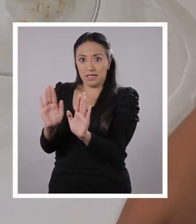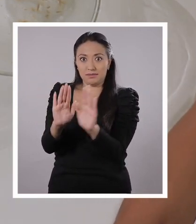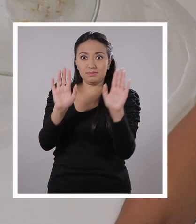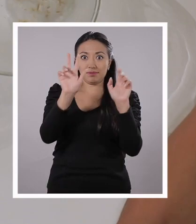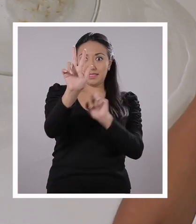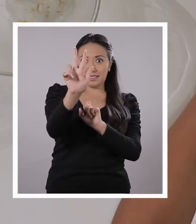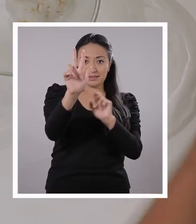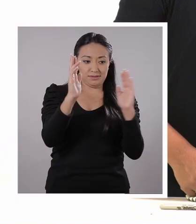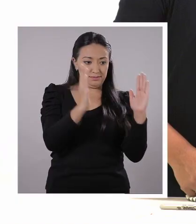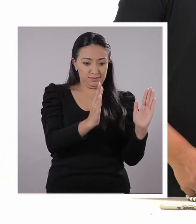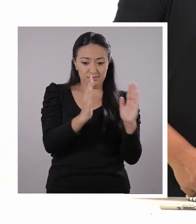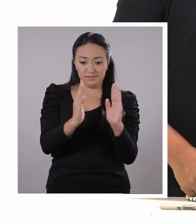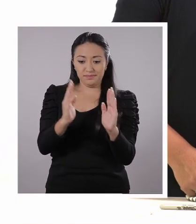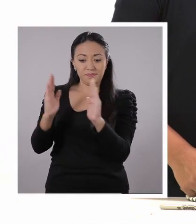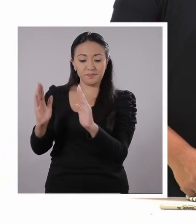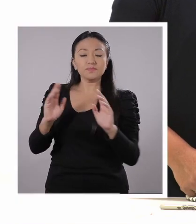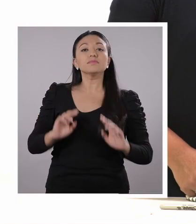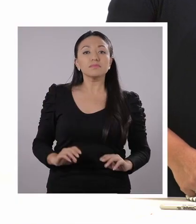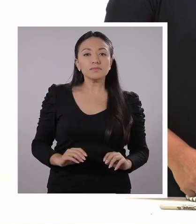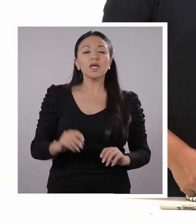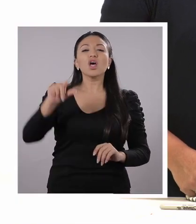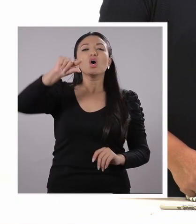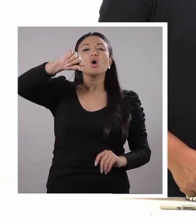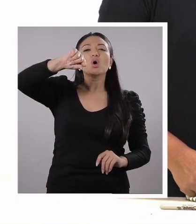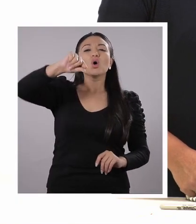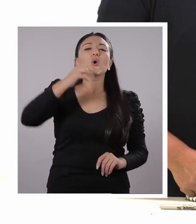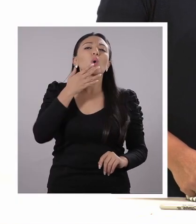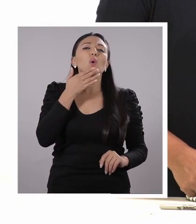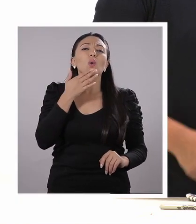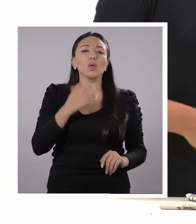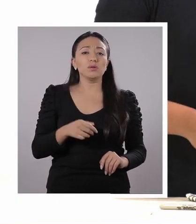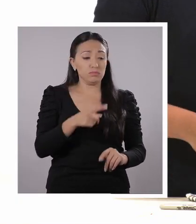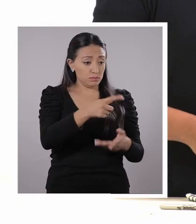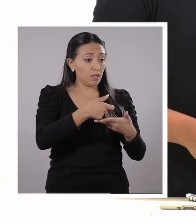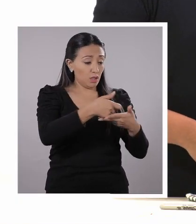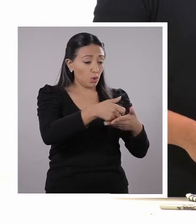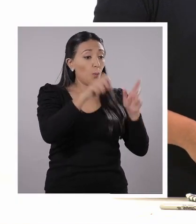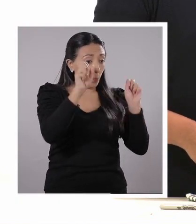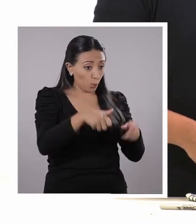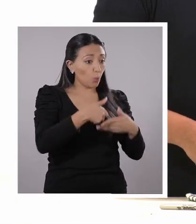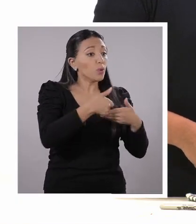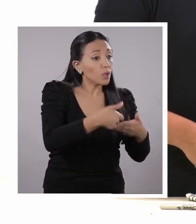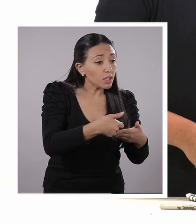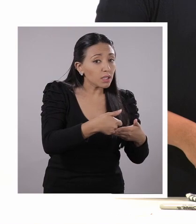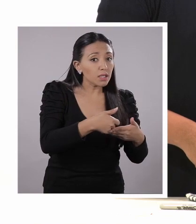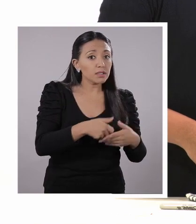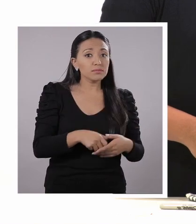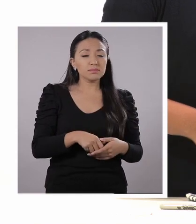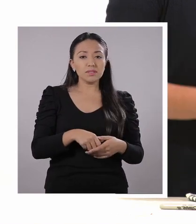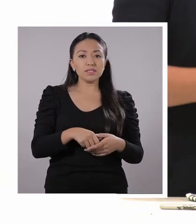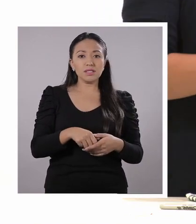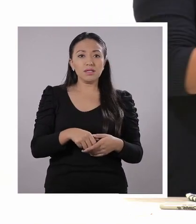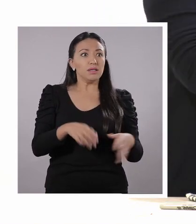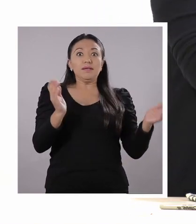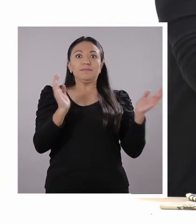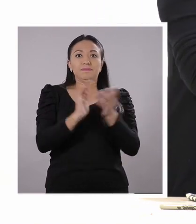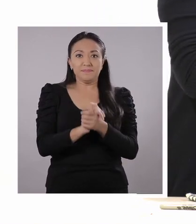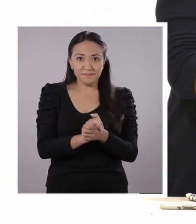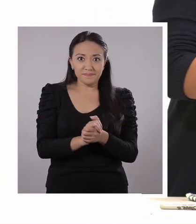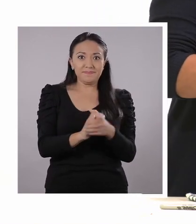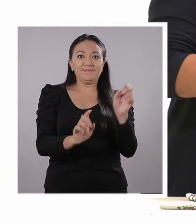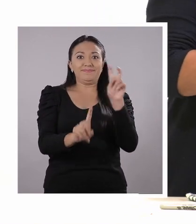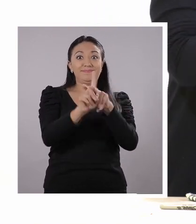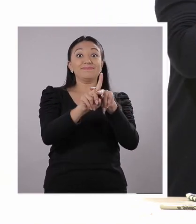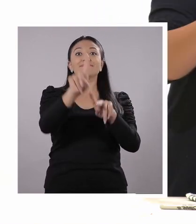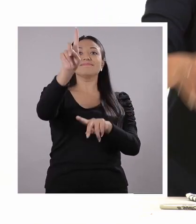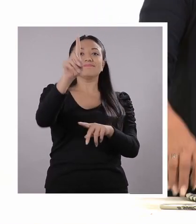y... 3 pedazos. Muy bien, y ahora le vamos a poner el colorante. ¿Quieres que te ayude? ¿Puedo ayudarte? Claro que sí, profe. Ya, gracias,